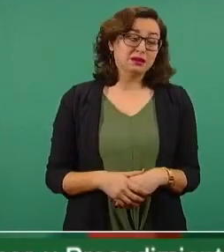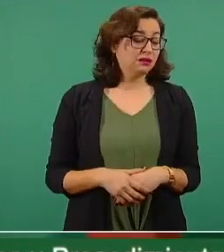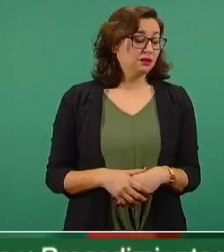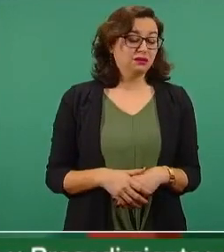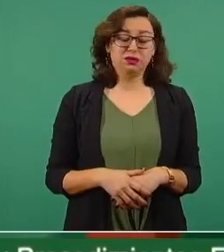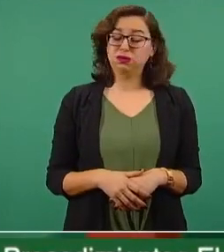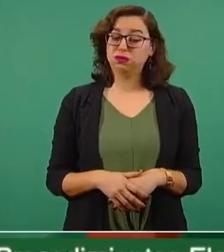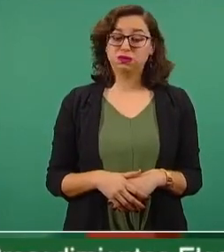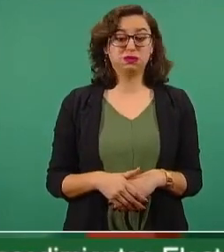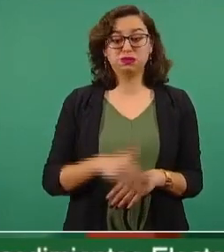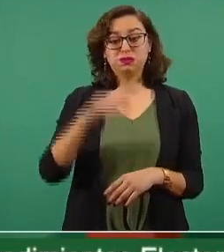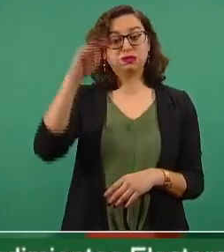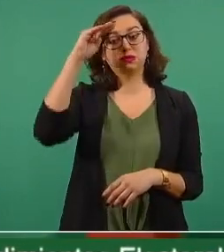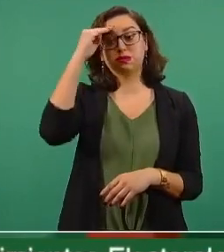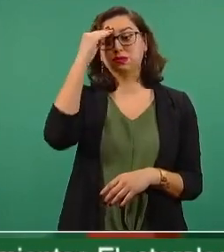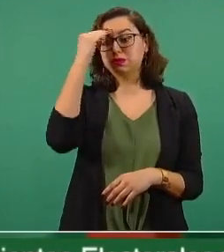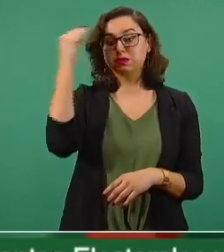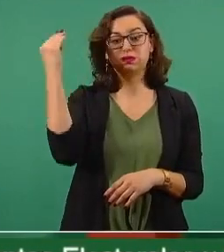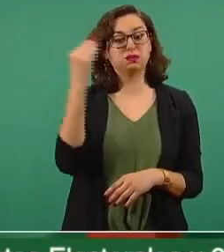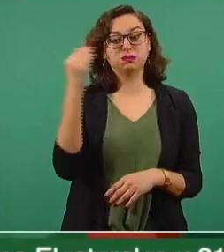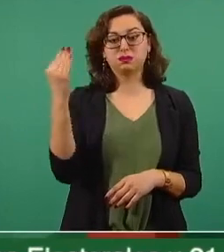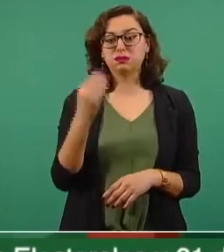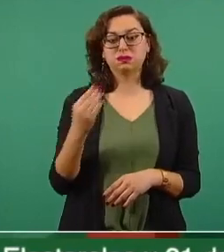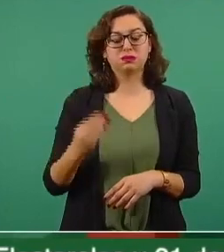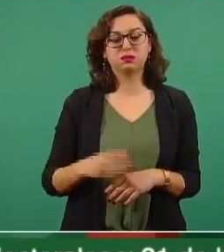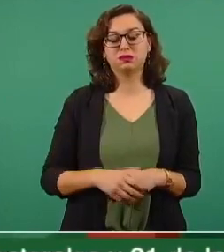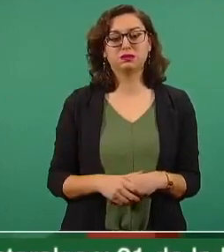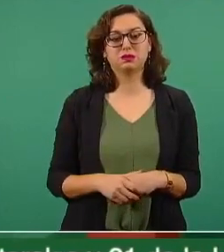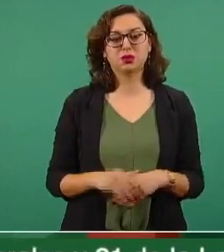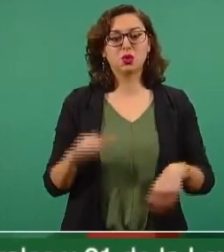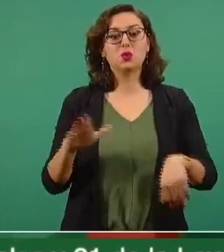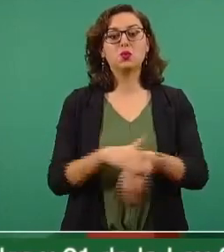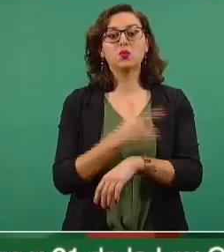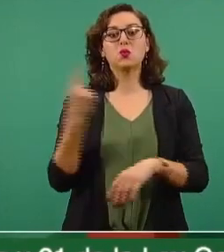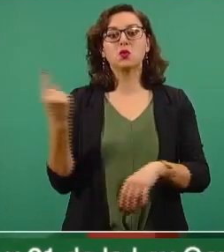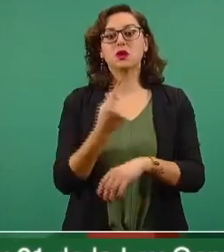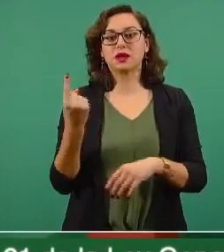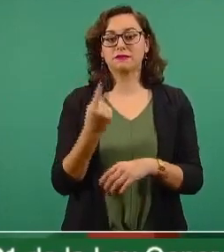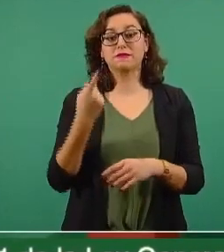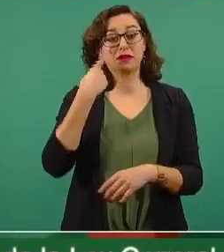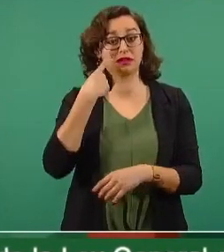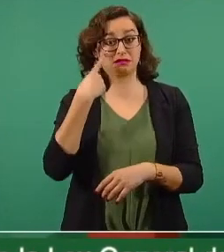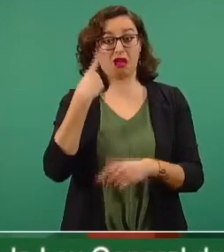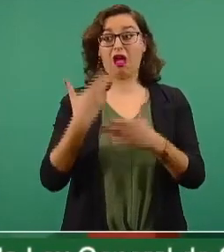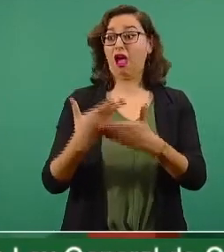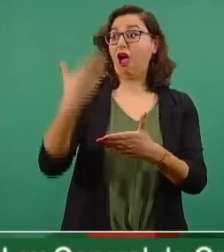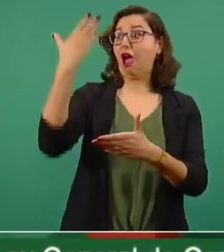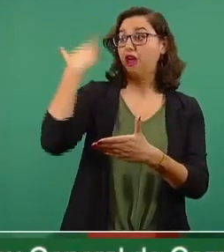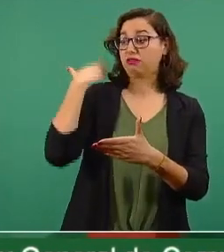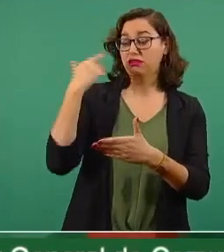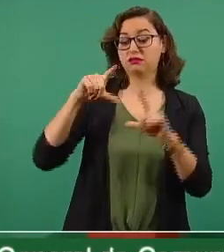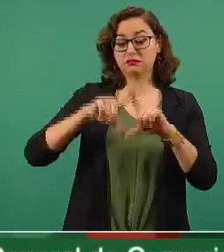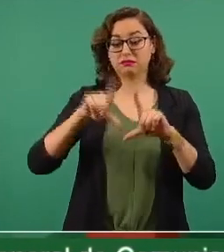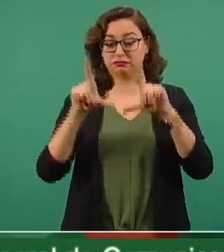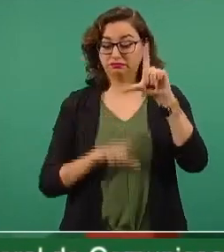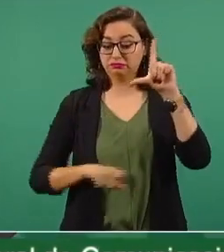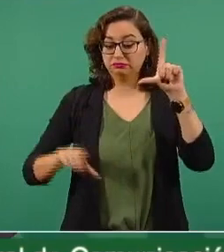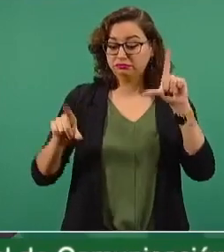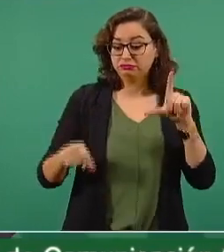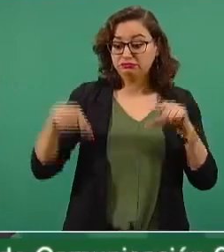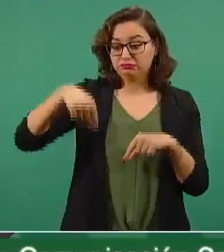desastre, porque nuestro país tenía producción de petróleo